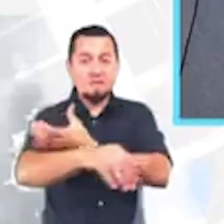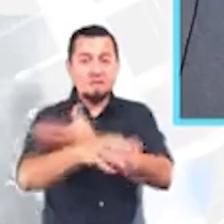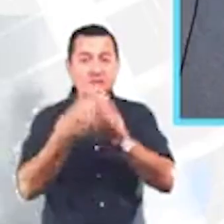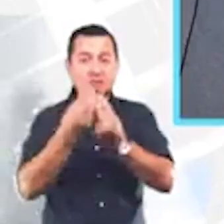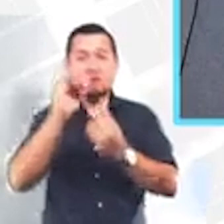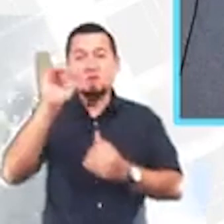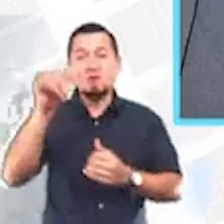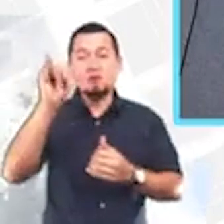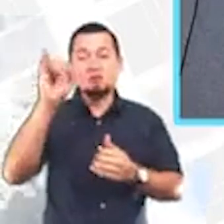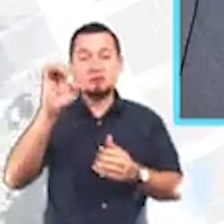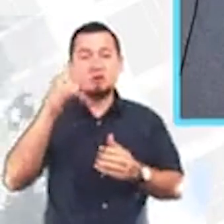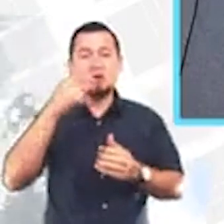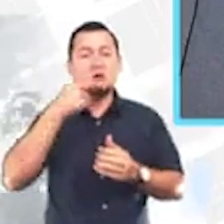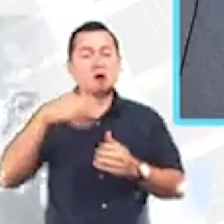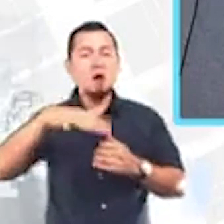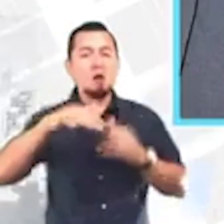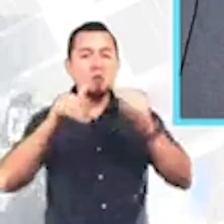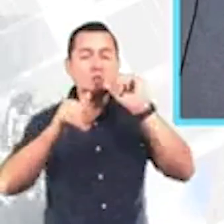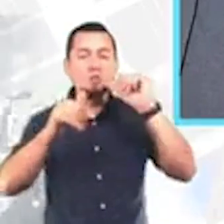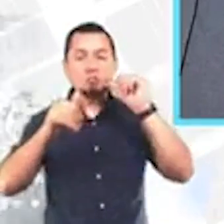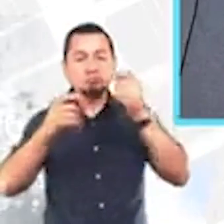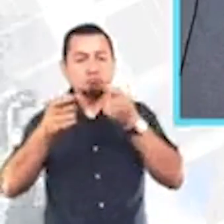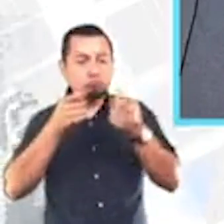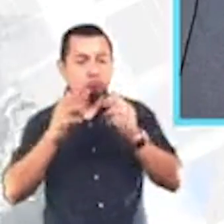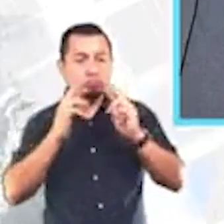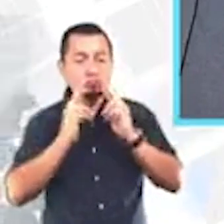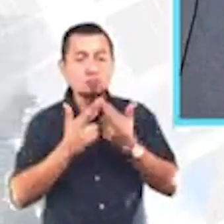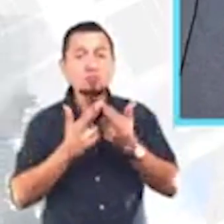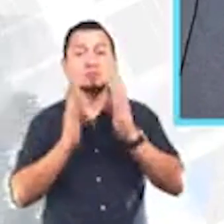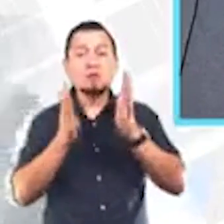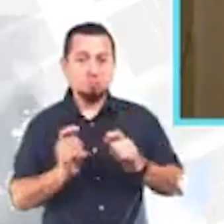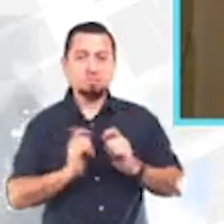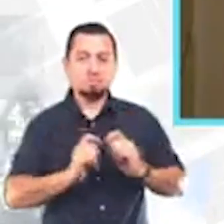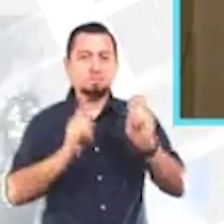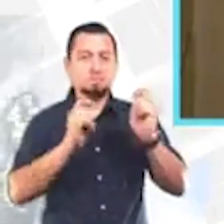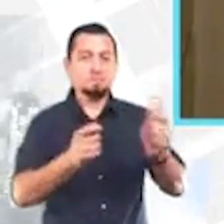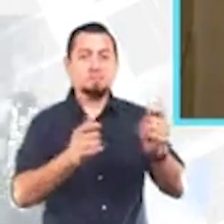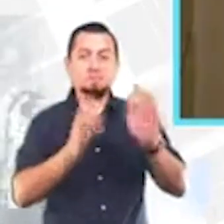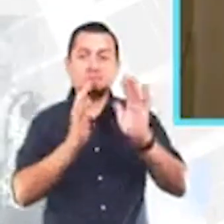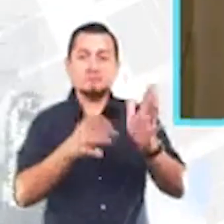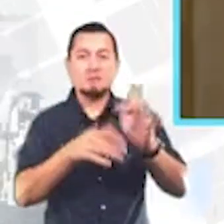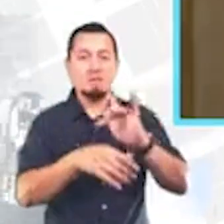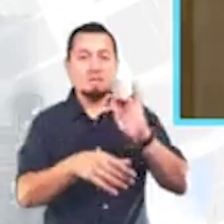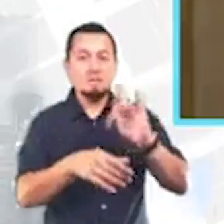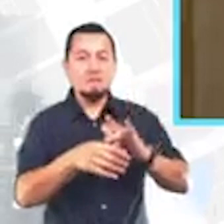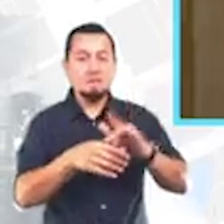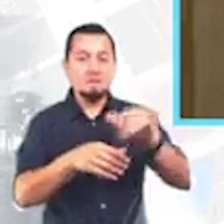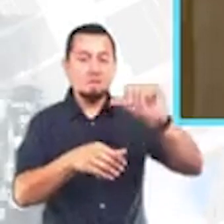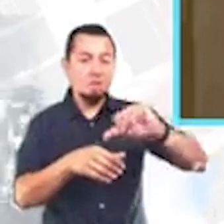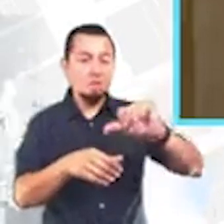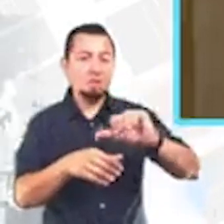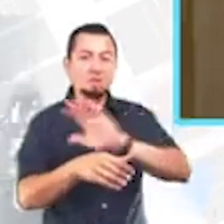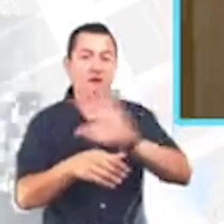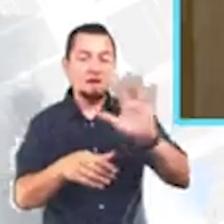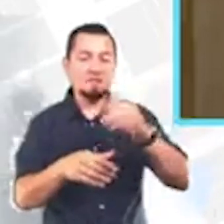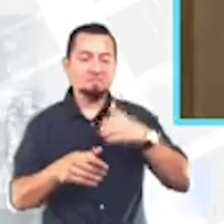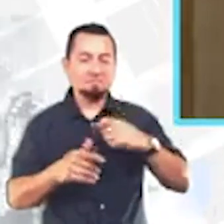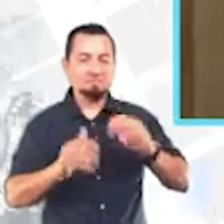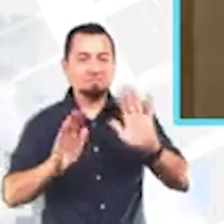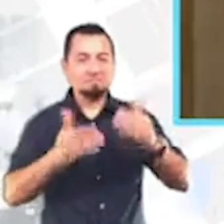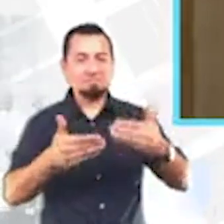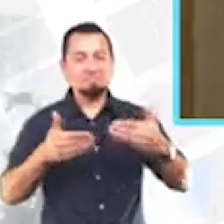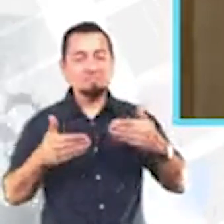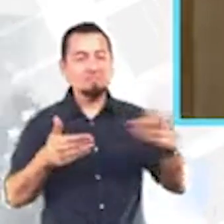acuerdos presentados en el último semestre ante la Junta de Coordinación Metropolitana, el presidente municipal de Zapopan, Juan José Frangé, dejó